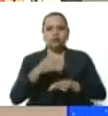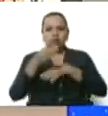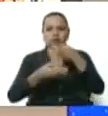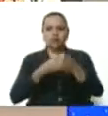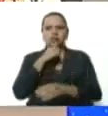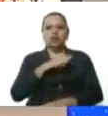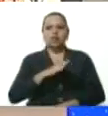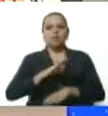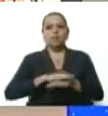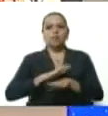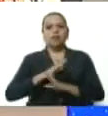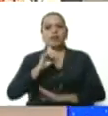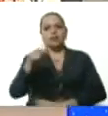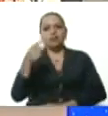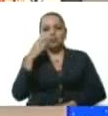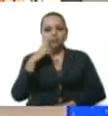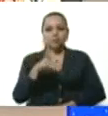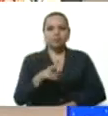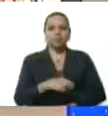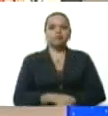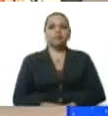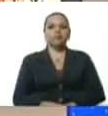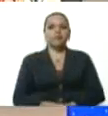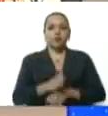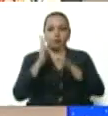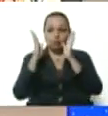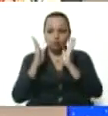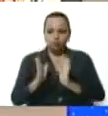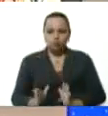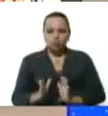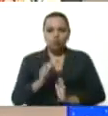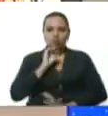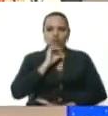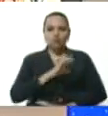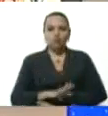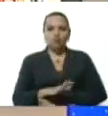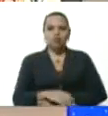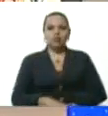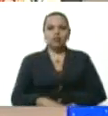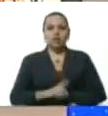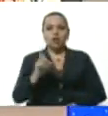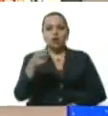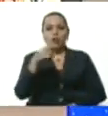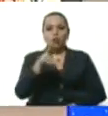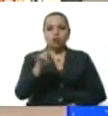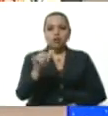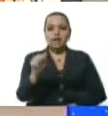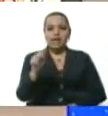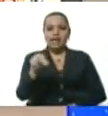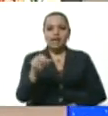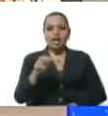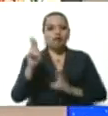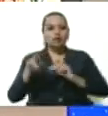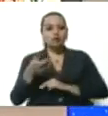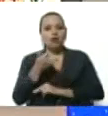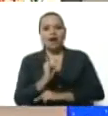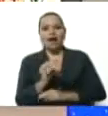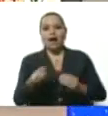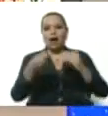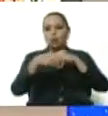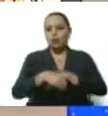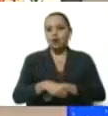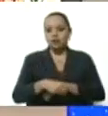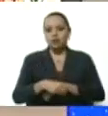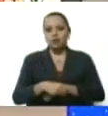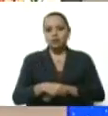luego veremos en las conclusiones que la posición, la postura histórica de Guyana nunca ha sido llegar a un acuerdo con